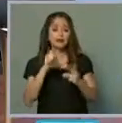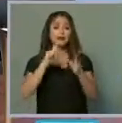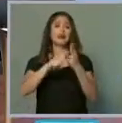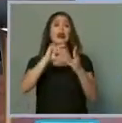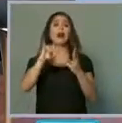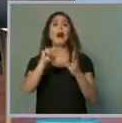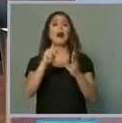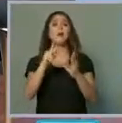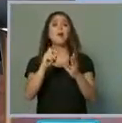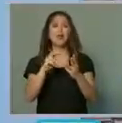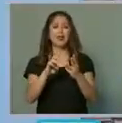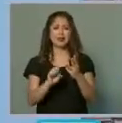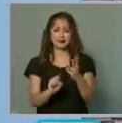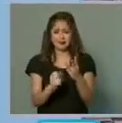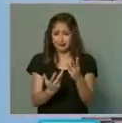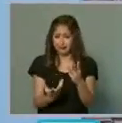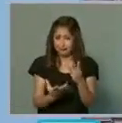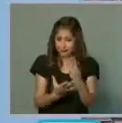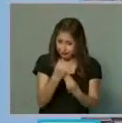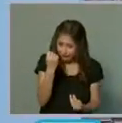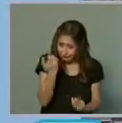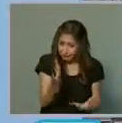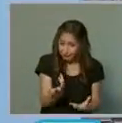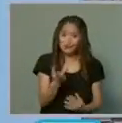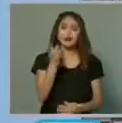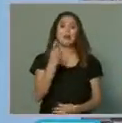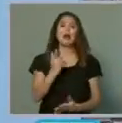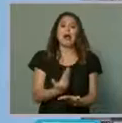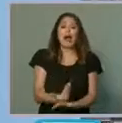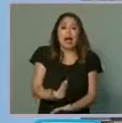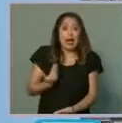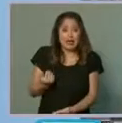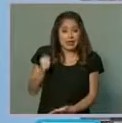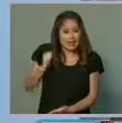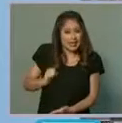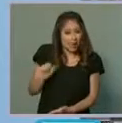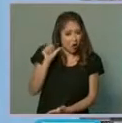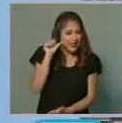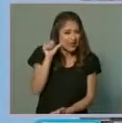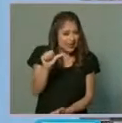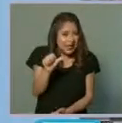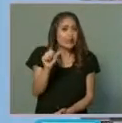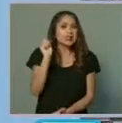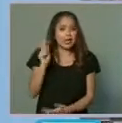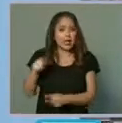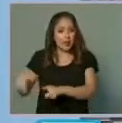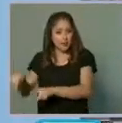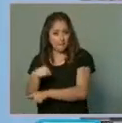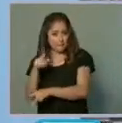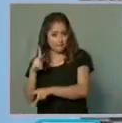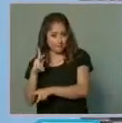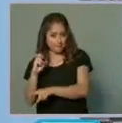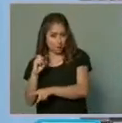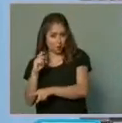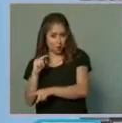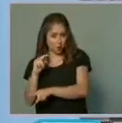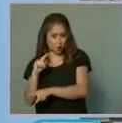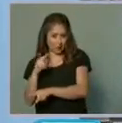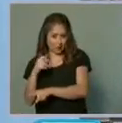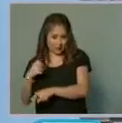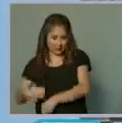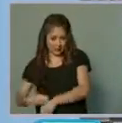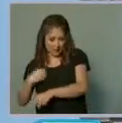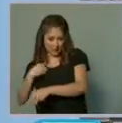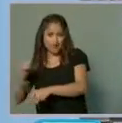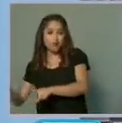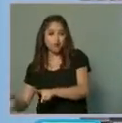Un featuring. al parecer en el siglo XVI llegaron portugueses a Japón, bueno, sin al parecer, llegaron portugueses y